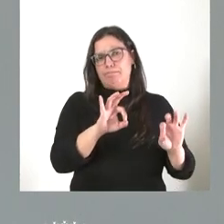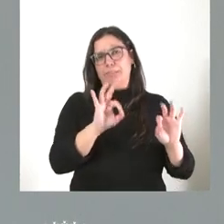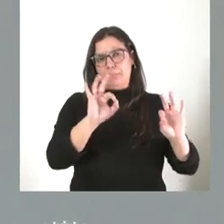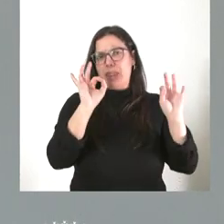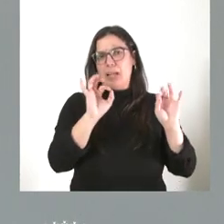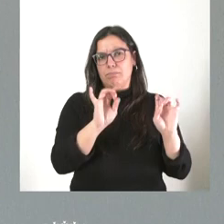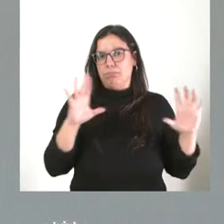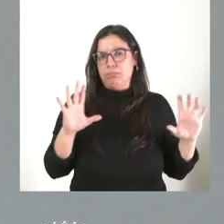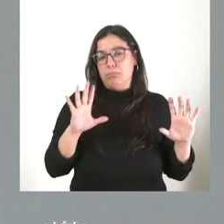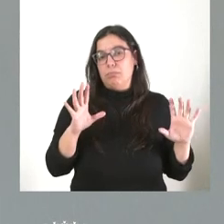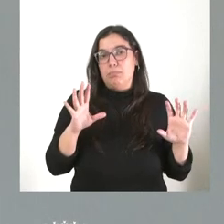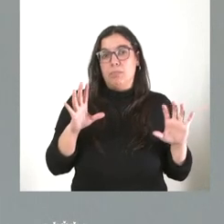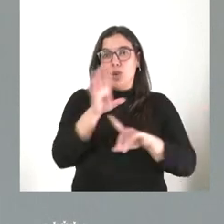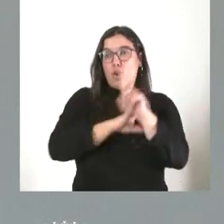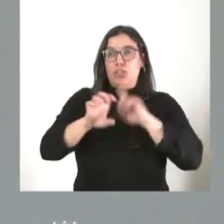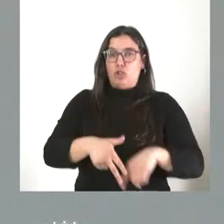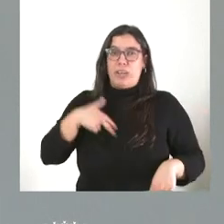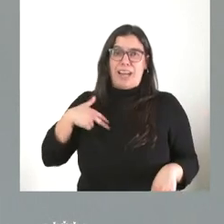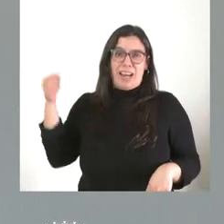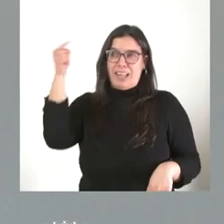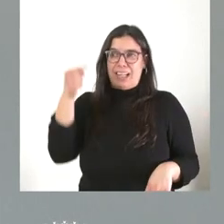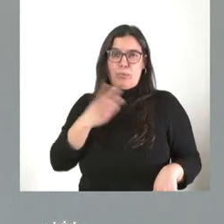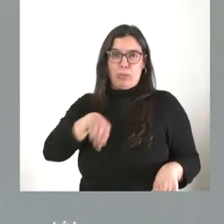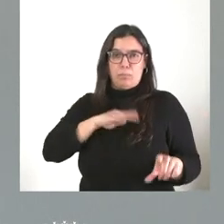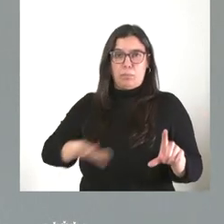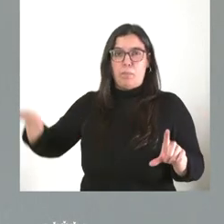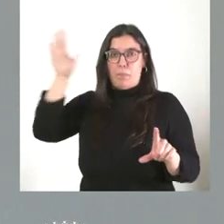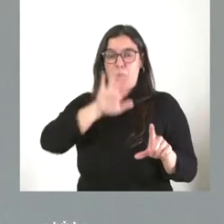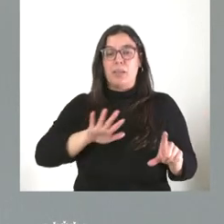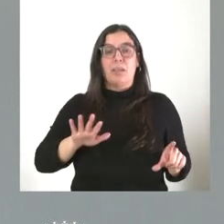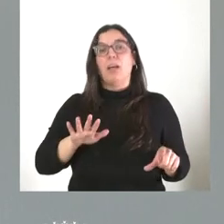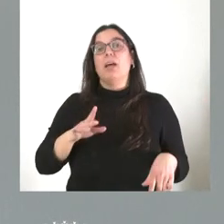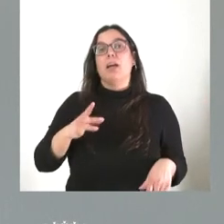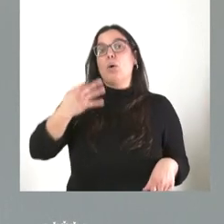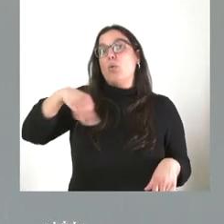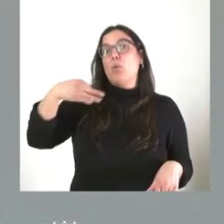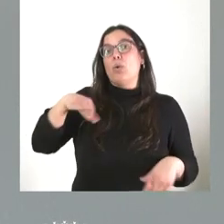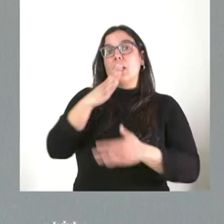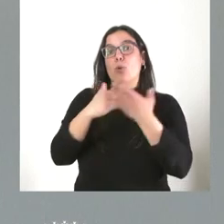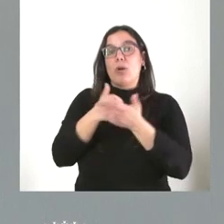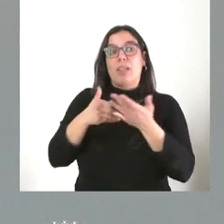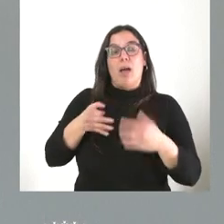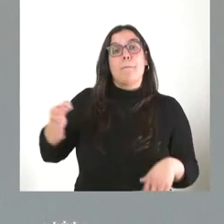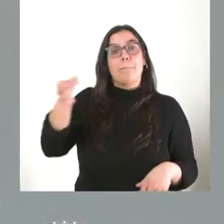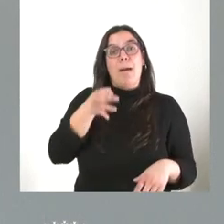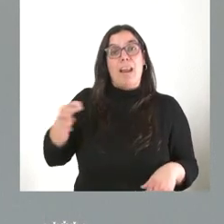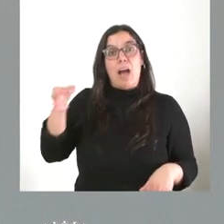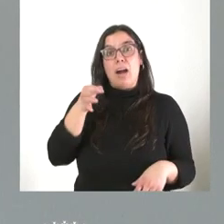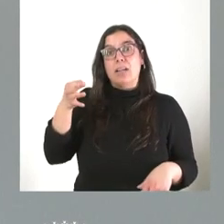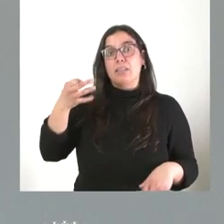este contexto que es negativo para toda España creo que solo en ese contexto una única comunidad Autónoma las Islas baleares